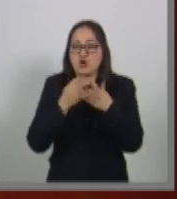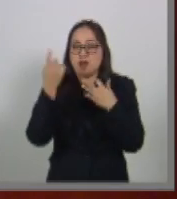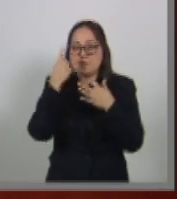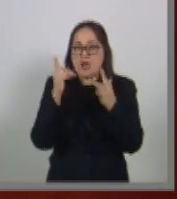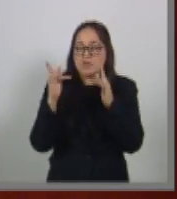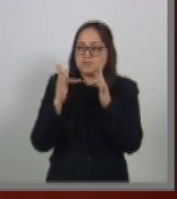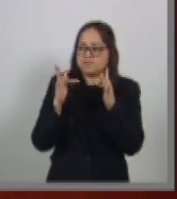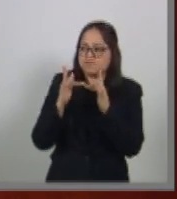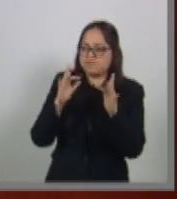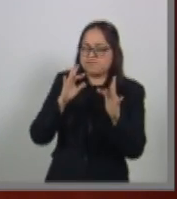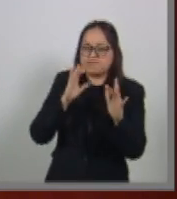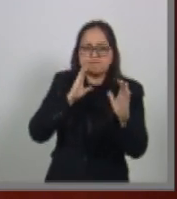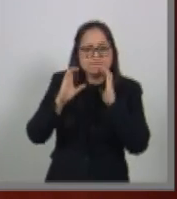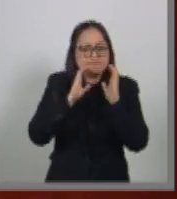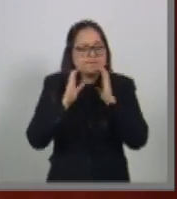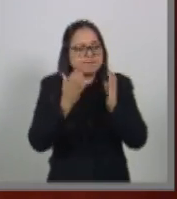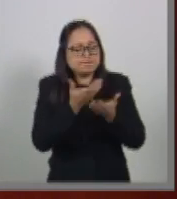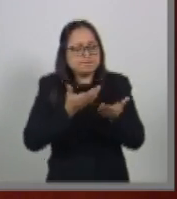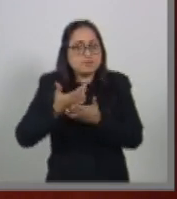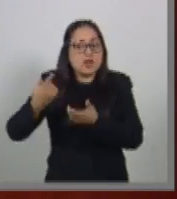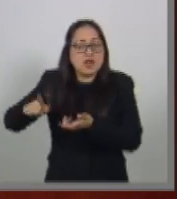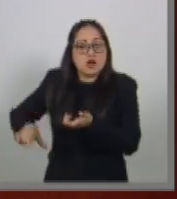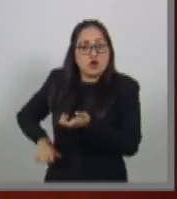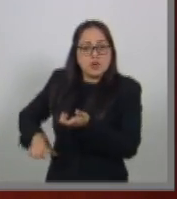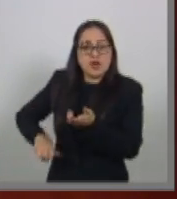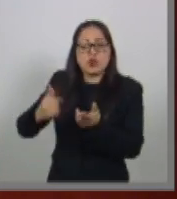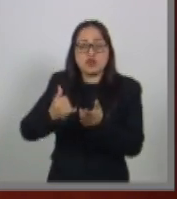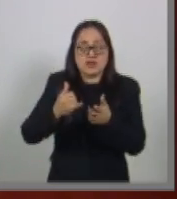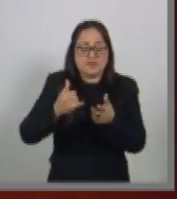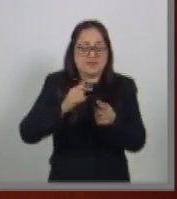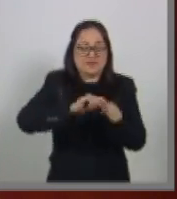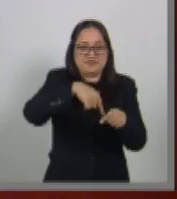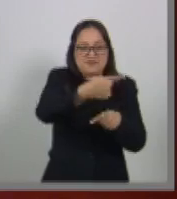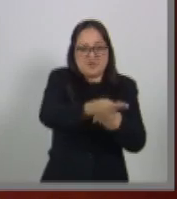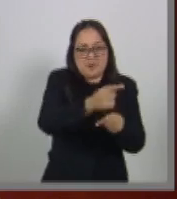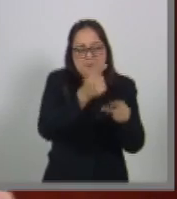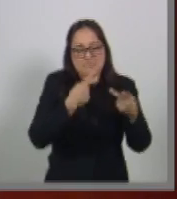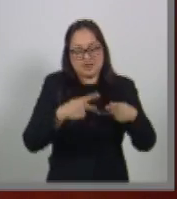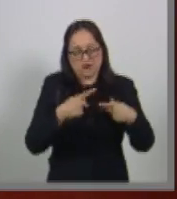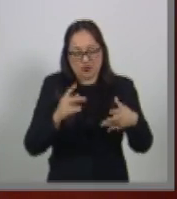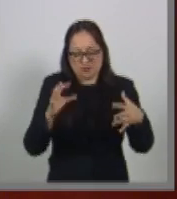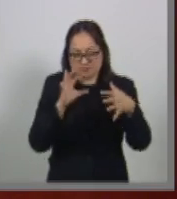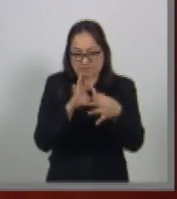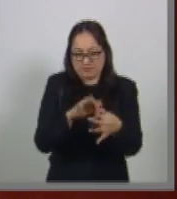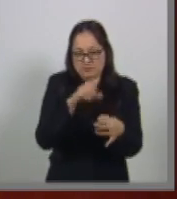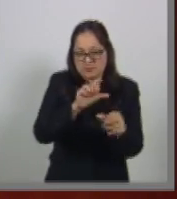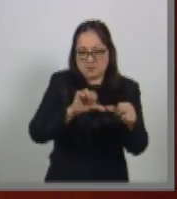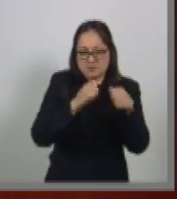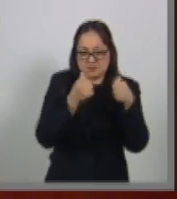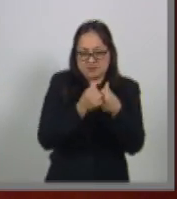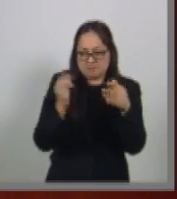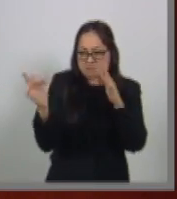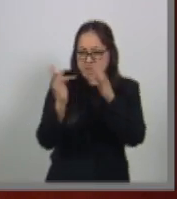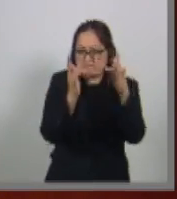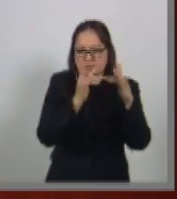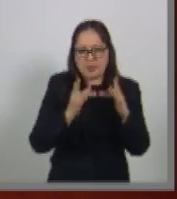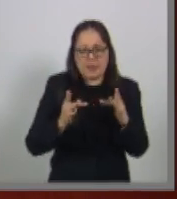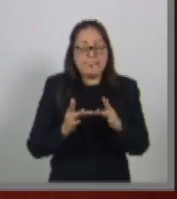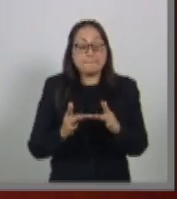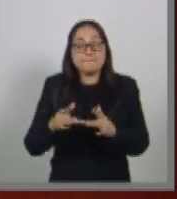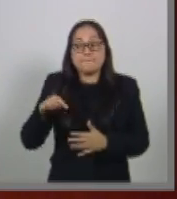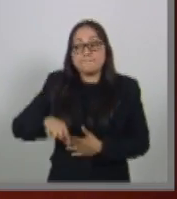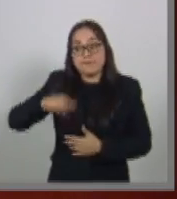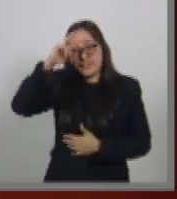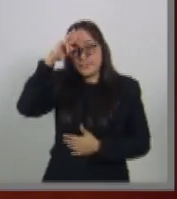e interlocución entre el gobierno y los ciudadanos. Sin embargo, en México es poca